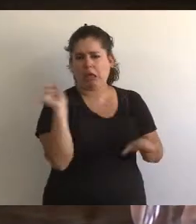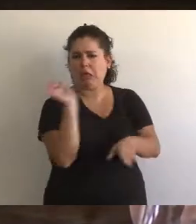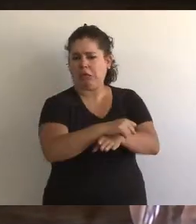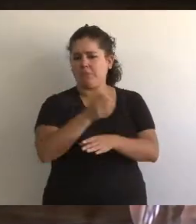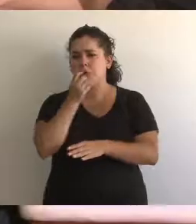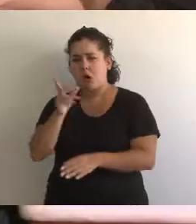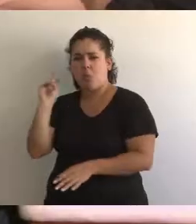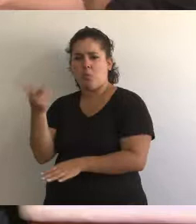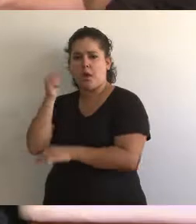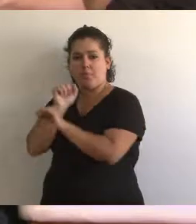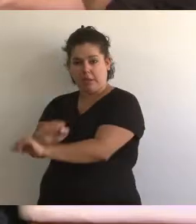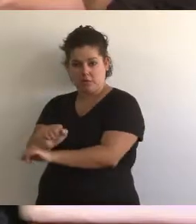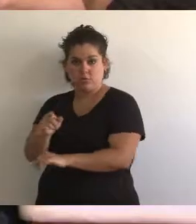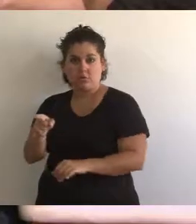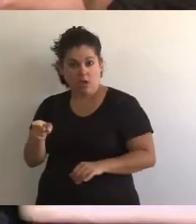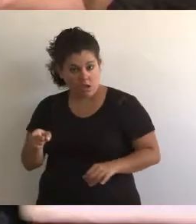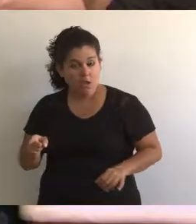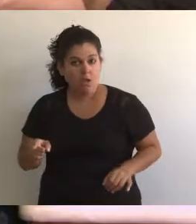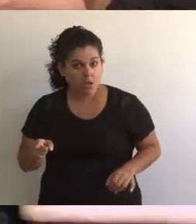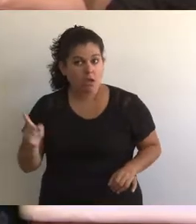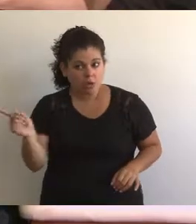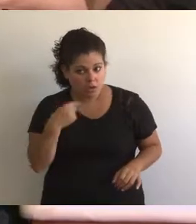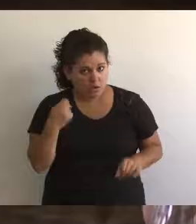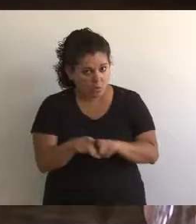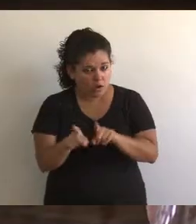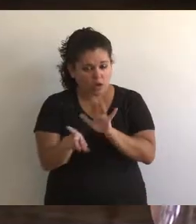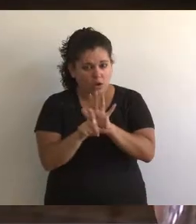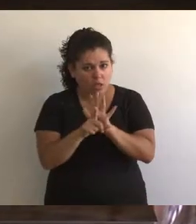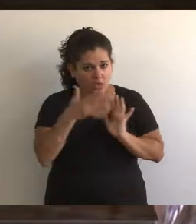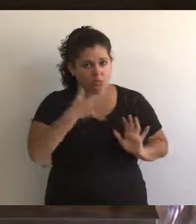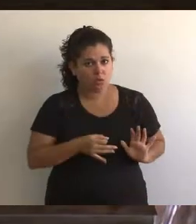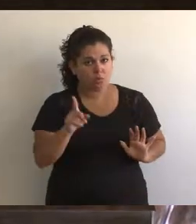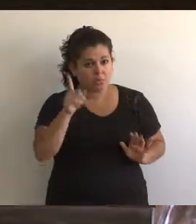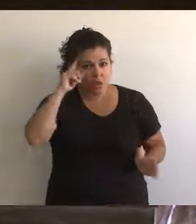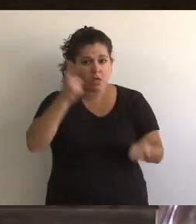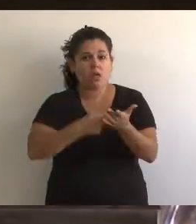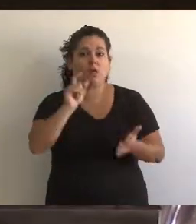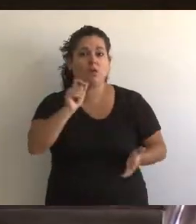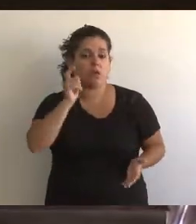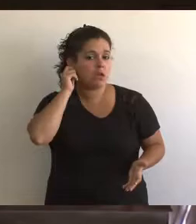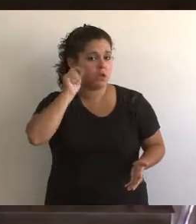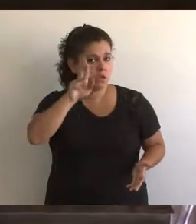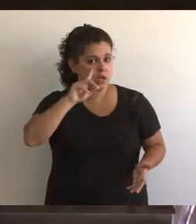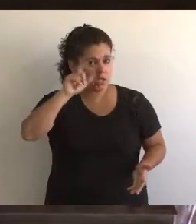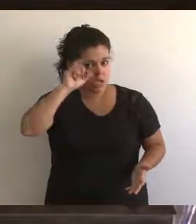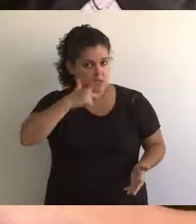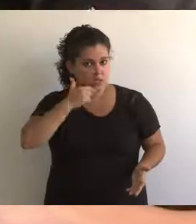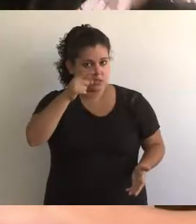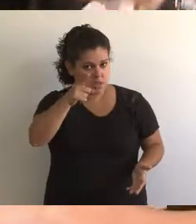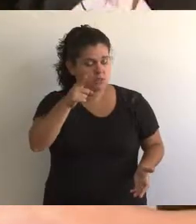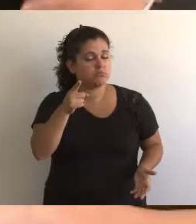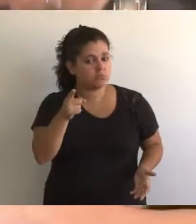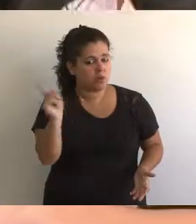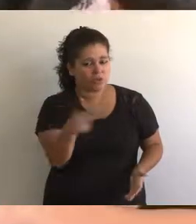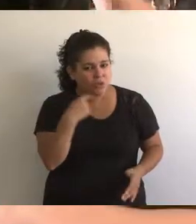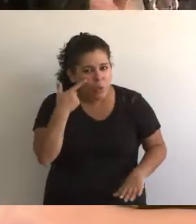país. Y lo decía en el marco que nos exigía a nosotros que cumpliéramos la ley que imparte el juez Griesa. A ver, digamos,